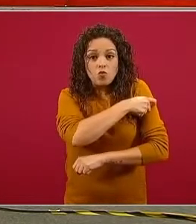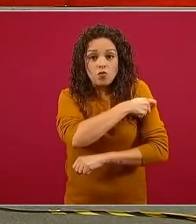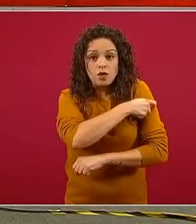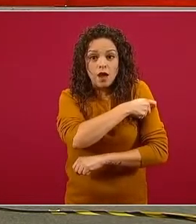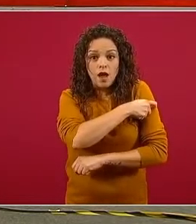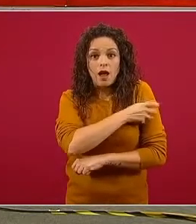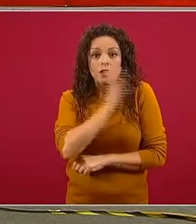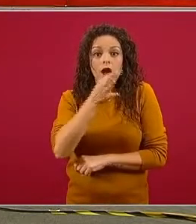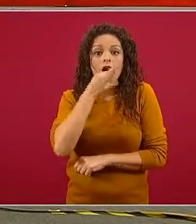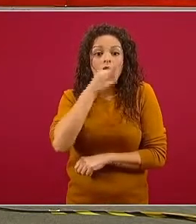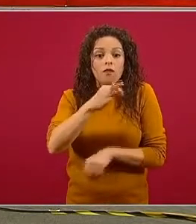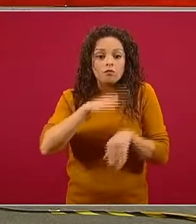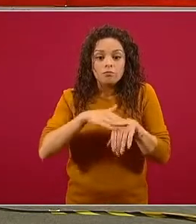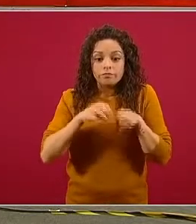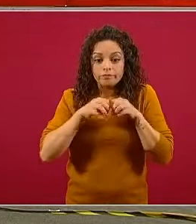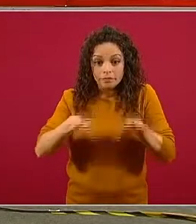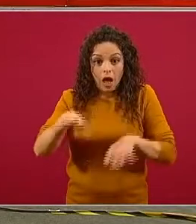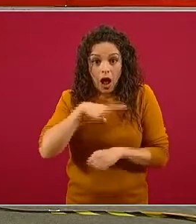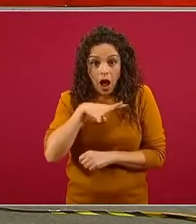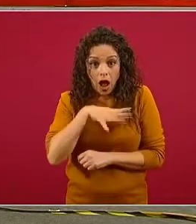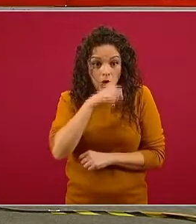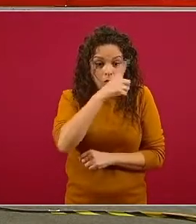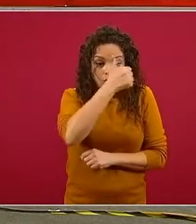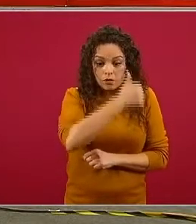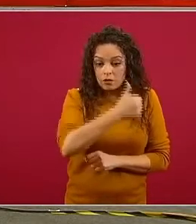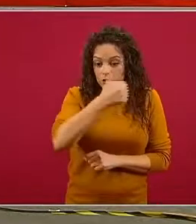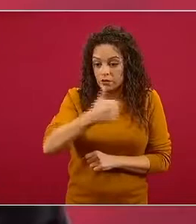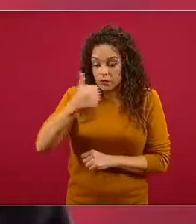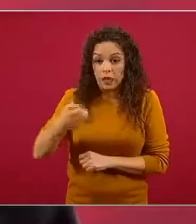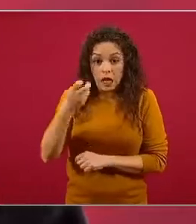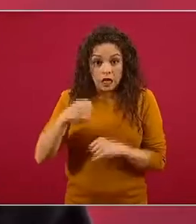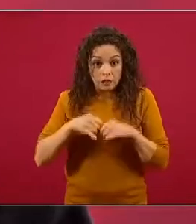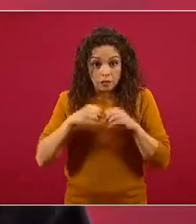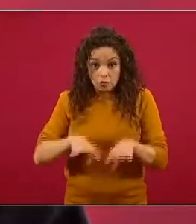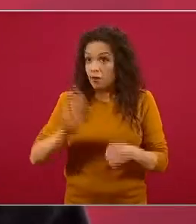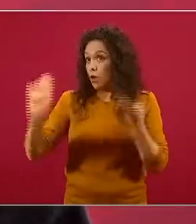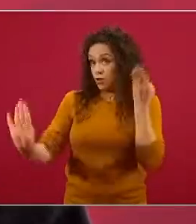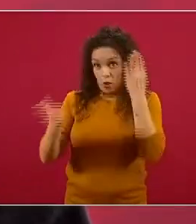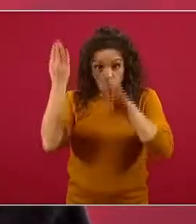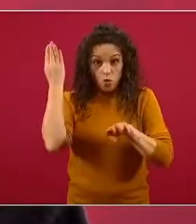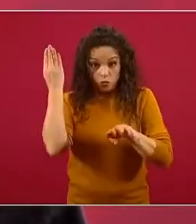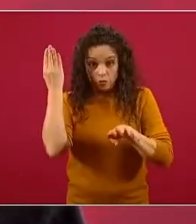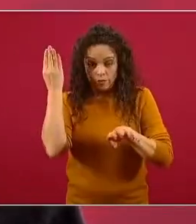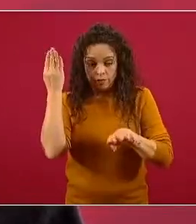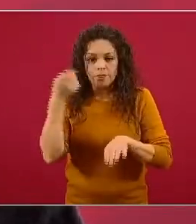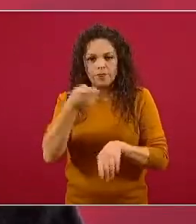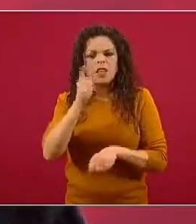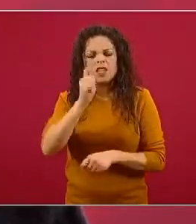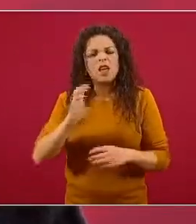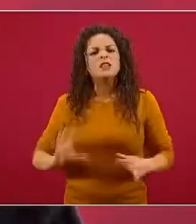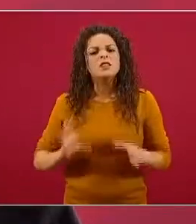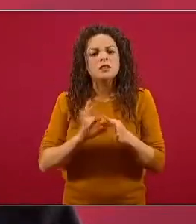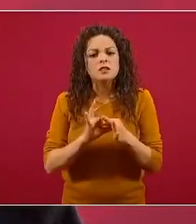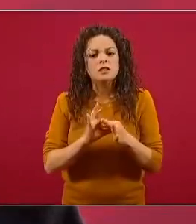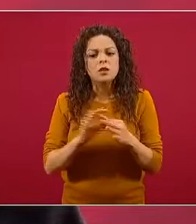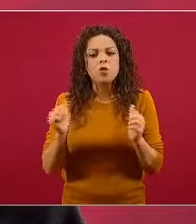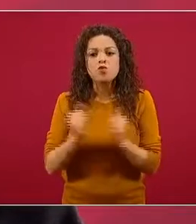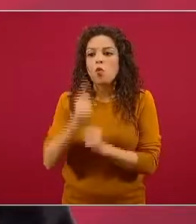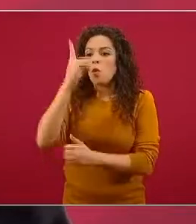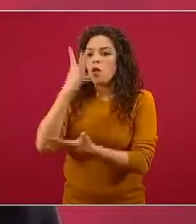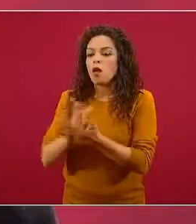conocido públicamente, y todo esto es información pública mundial, corresponde a un laboratorio